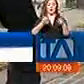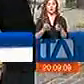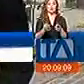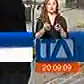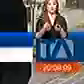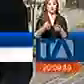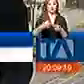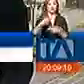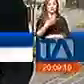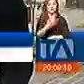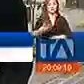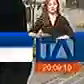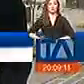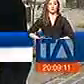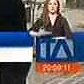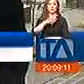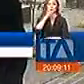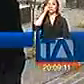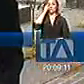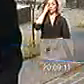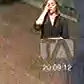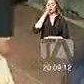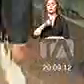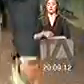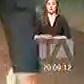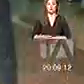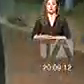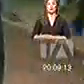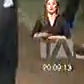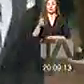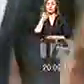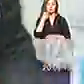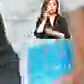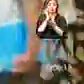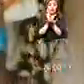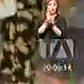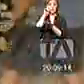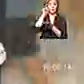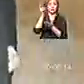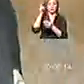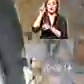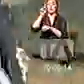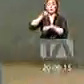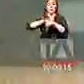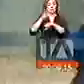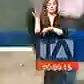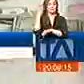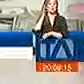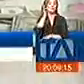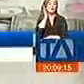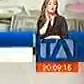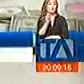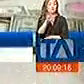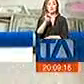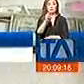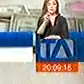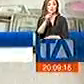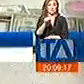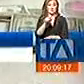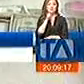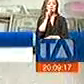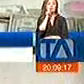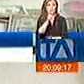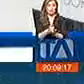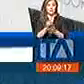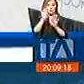recibidos por el expresidente Rafael Correa. Mera relata que recuerda que una vez Pamela Martínez sí recibió el dinero producto de